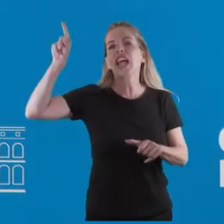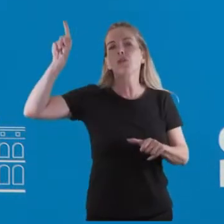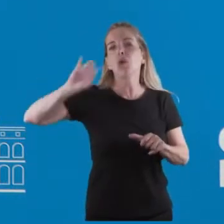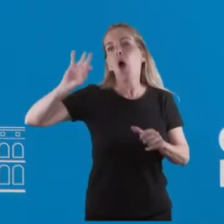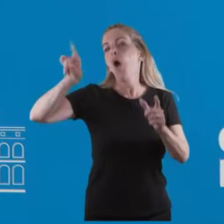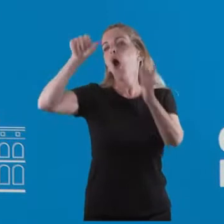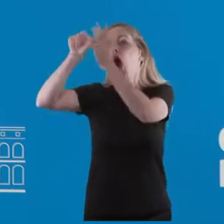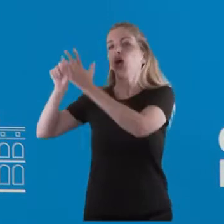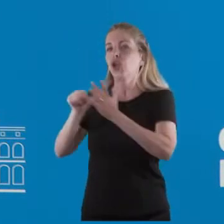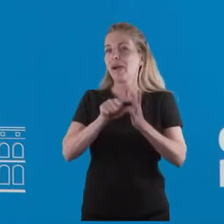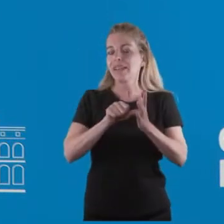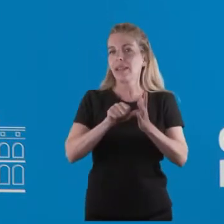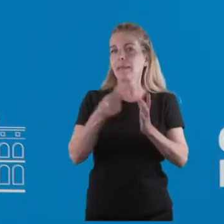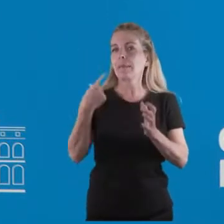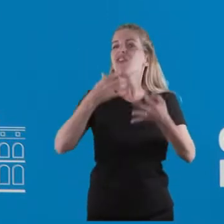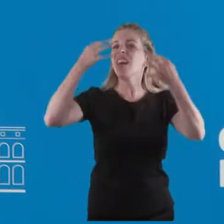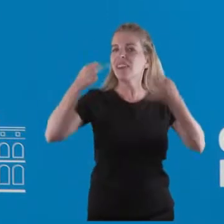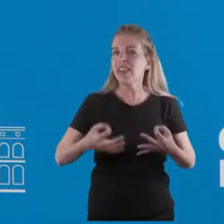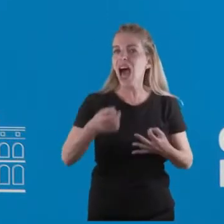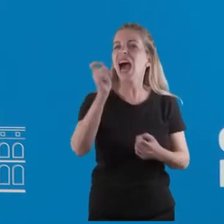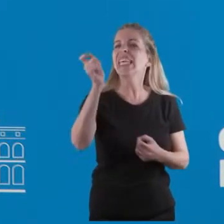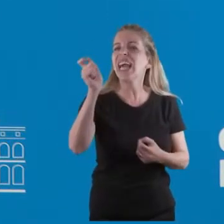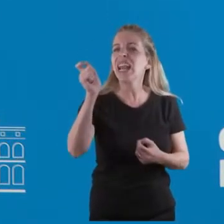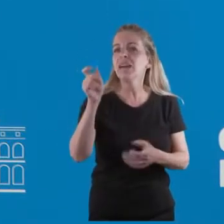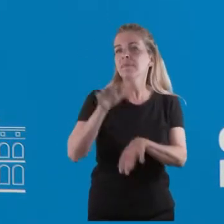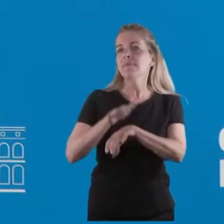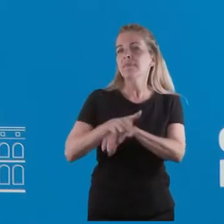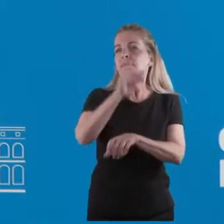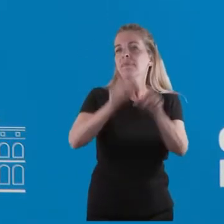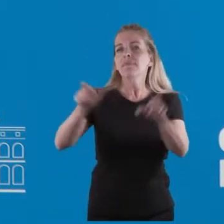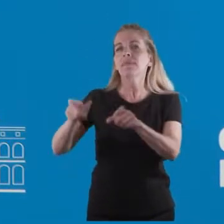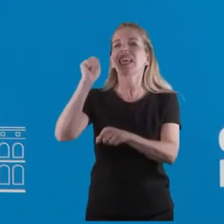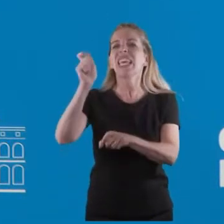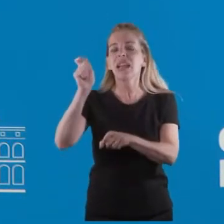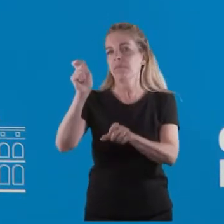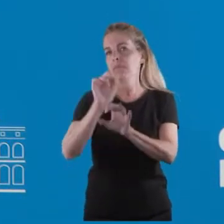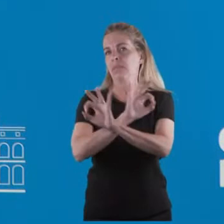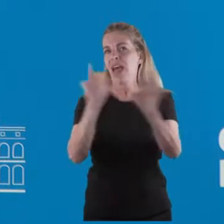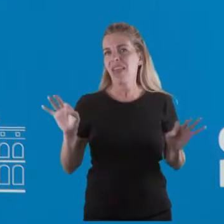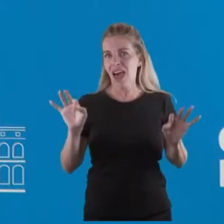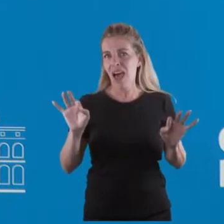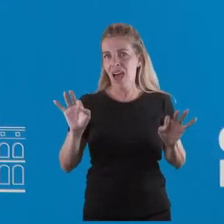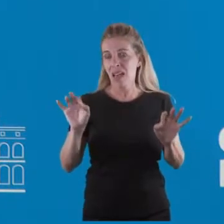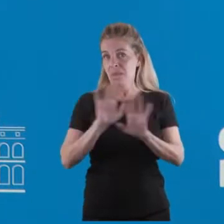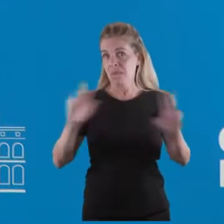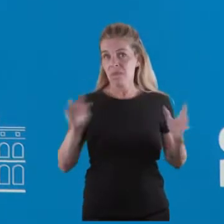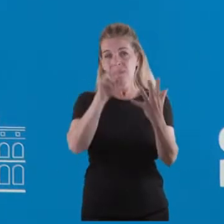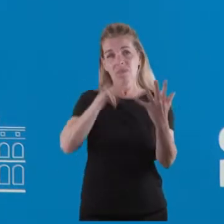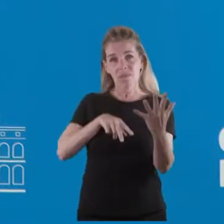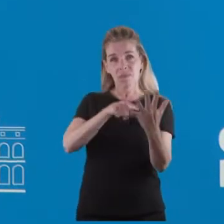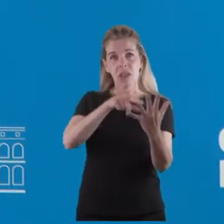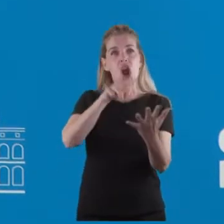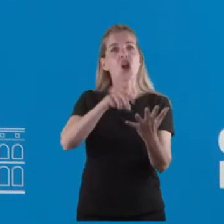países y que no tenemos la verdad ninguna el gobierno argentino no recibió ninguna comunicación pero tampoco leyó a ningún